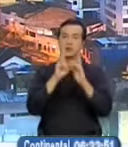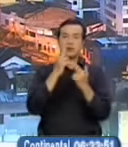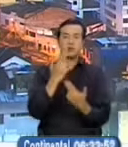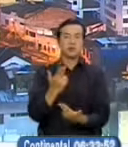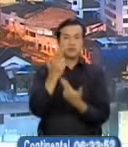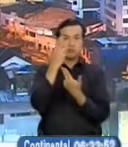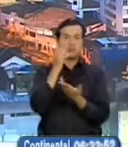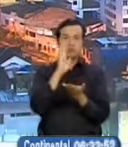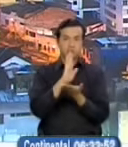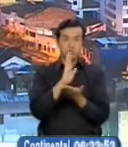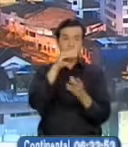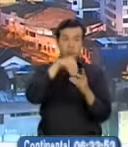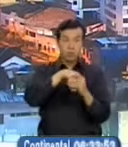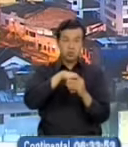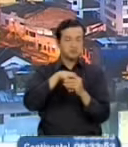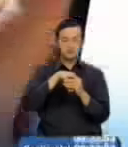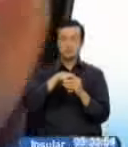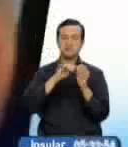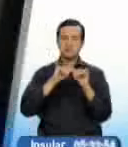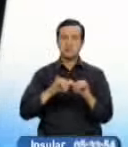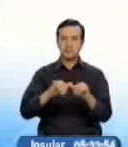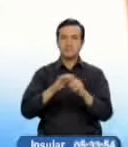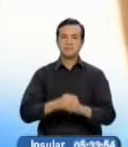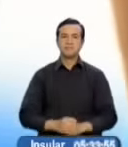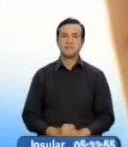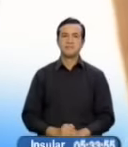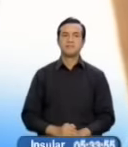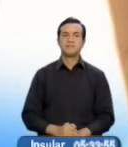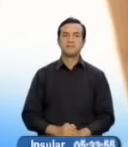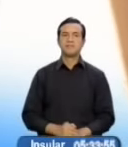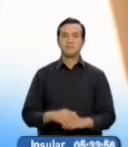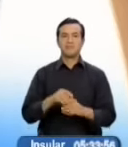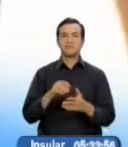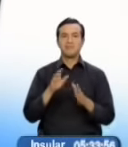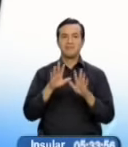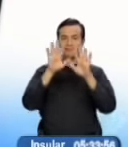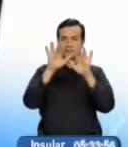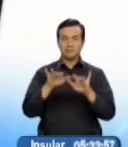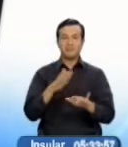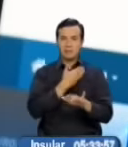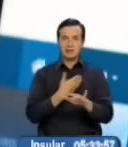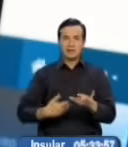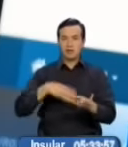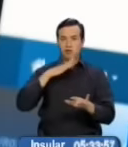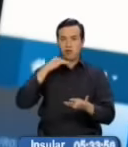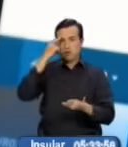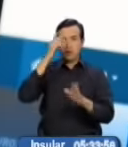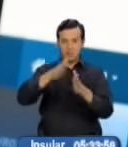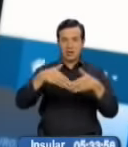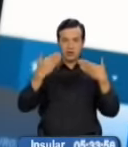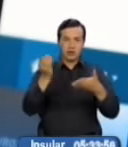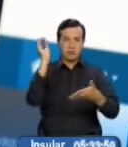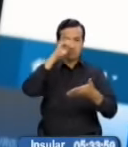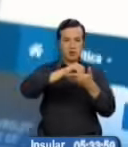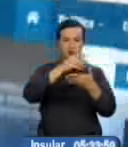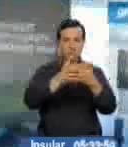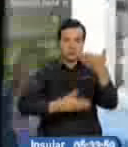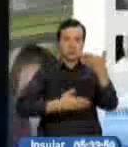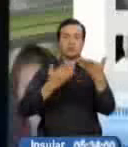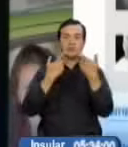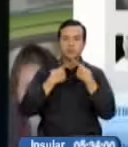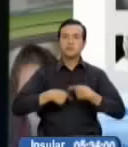propuesta no será archivada. En su artículo de opinión, el presidente Correa recuerda que durante la década de los 90 y ante